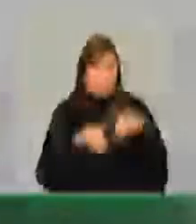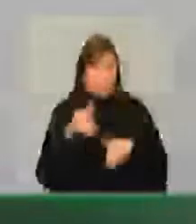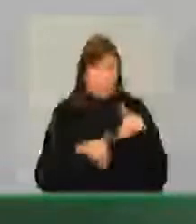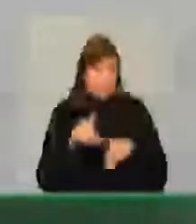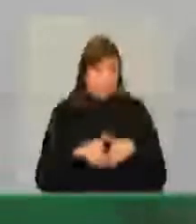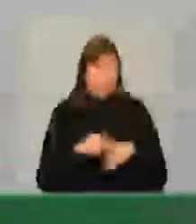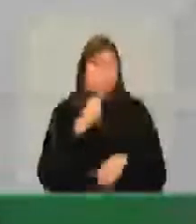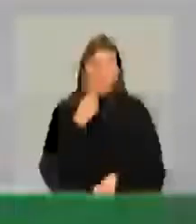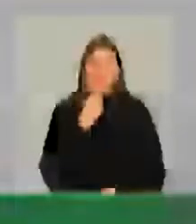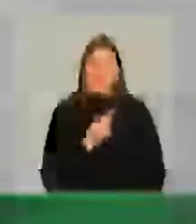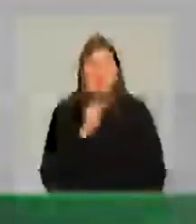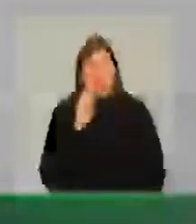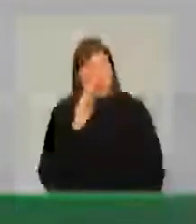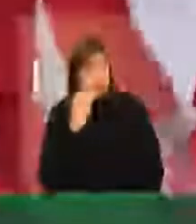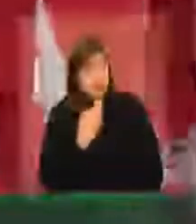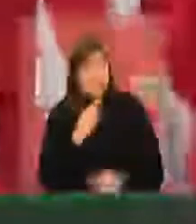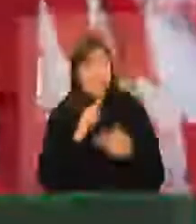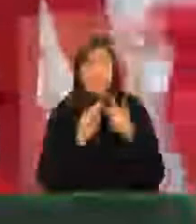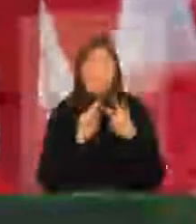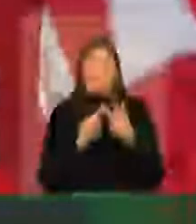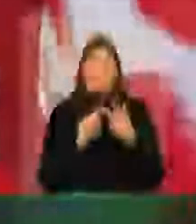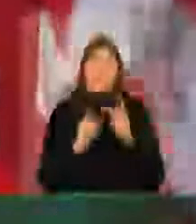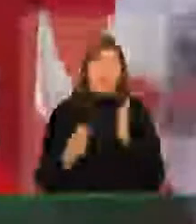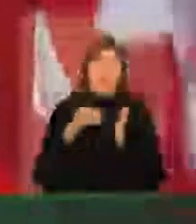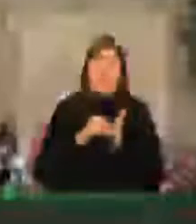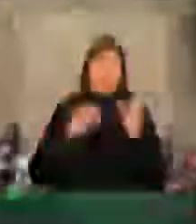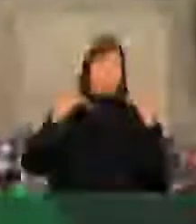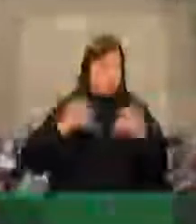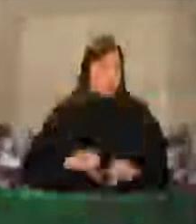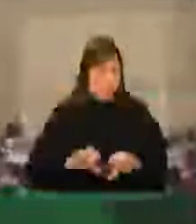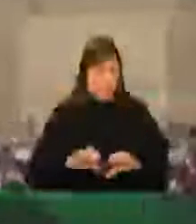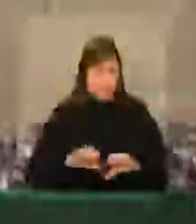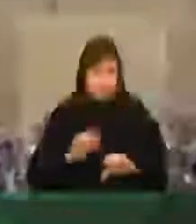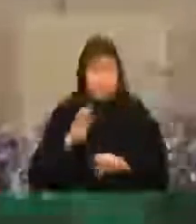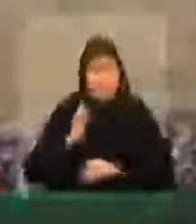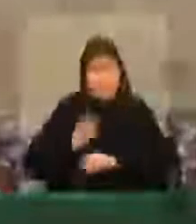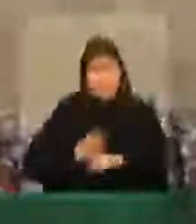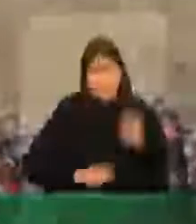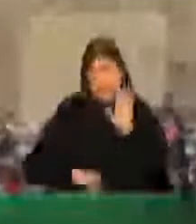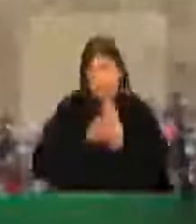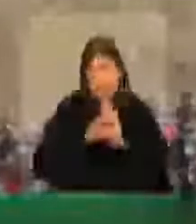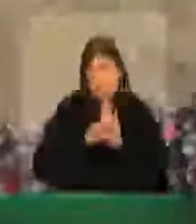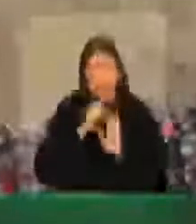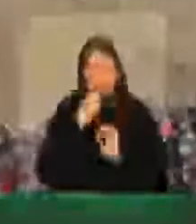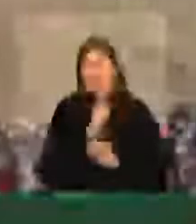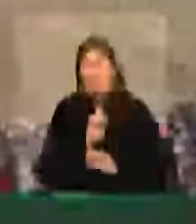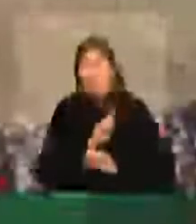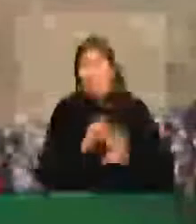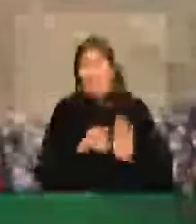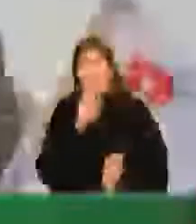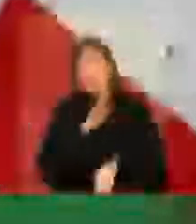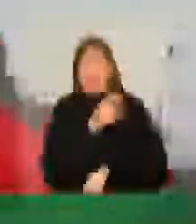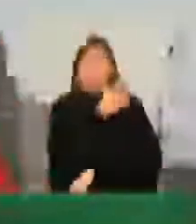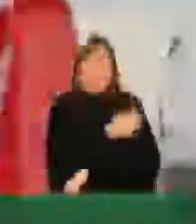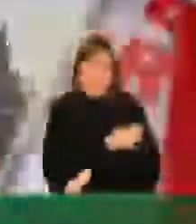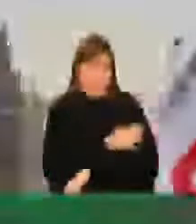Popular anunció que reconoce sería su tercera derrota en un balotaje presidencial, porque es lo que manda la ley. No más pobres en un país rico, fue el mensaje